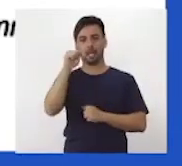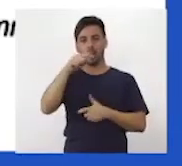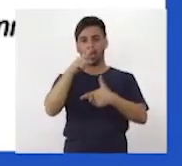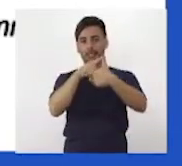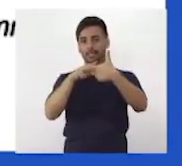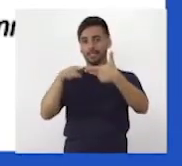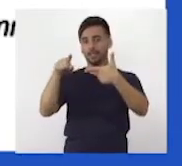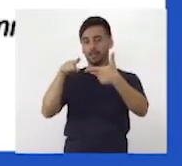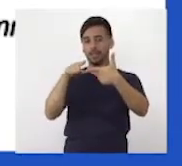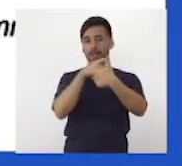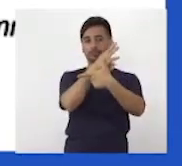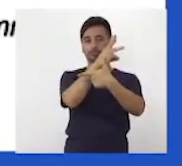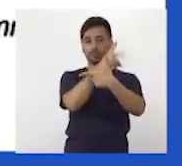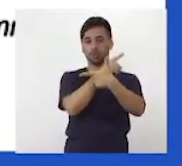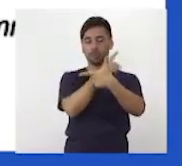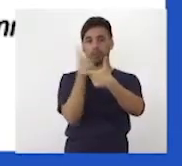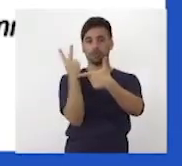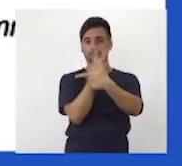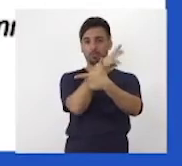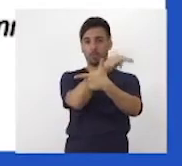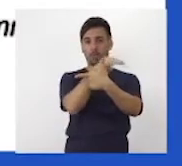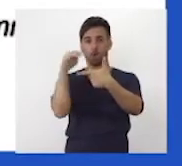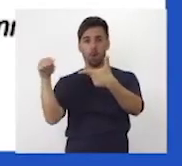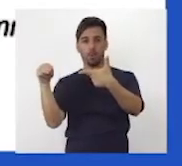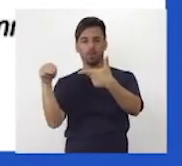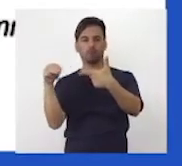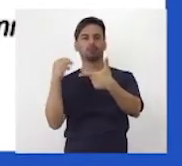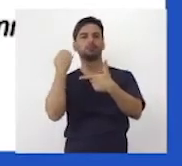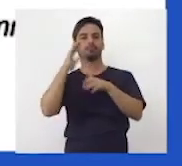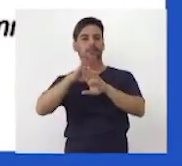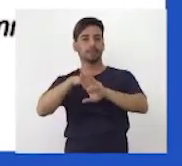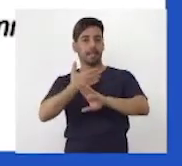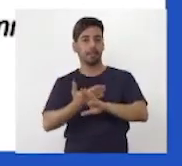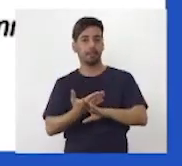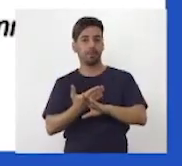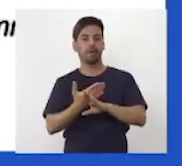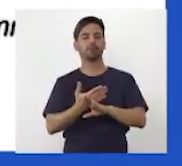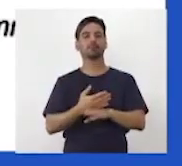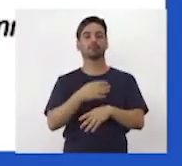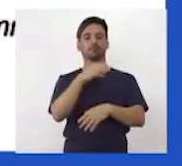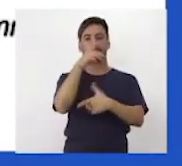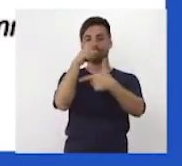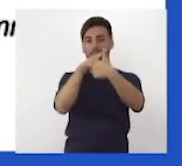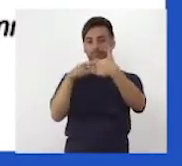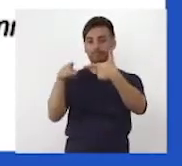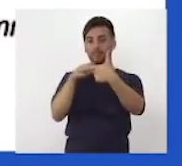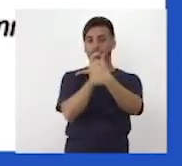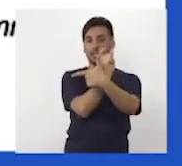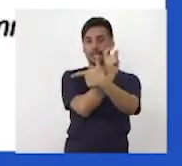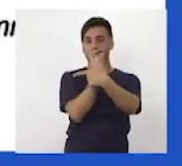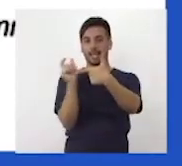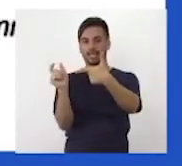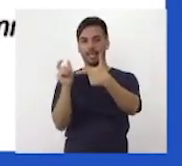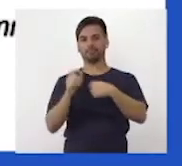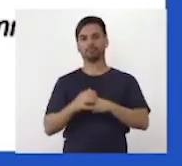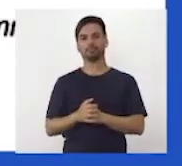literal. Pero en este caso, ¿qué propiedad de potencia vas a aplicar? Ahora no es el producto, es el